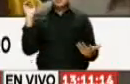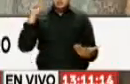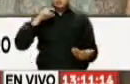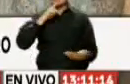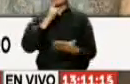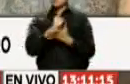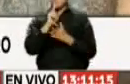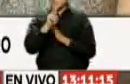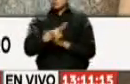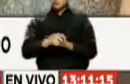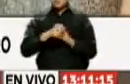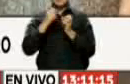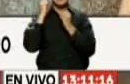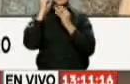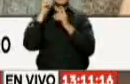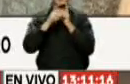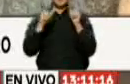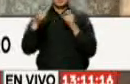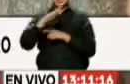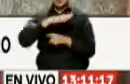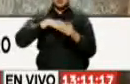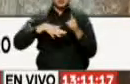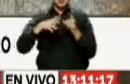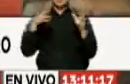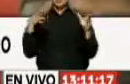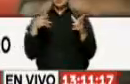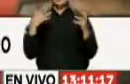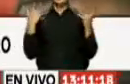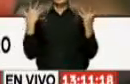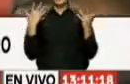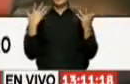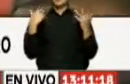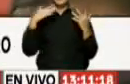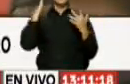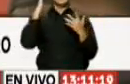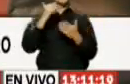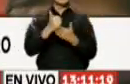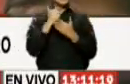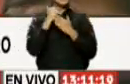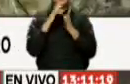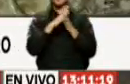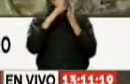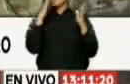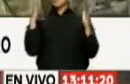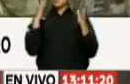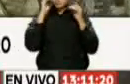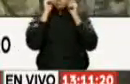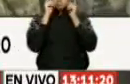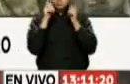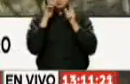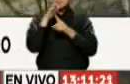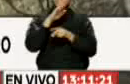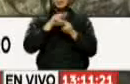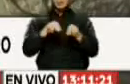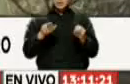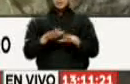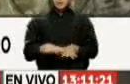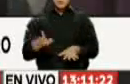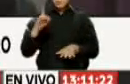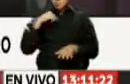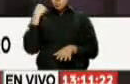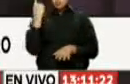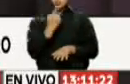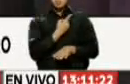minería. Aquí se expuso que los habitantes de las zonas de influencia minera son los principales beneficiarios y custodios del medio ambiente. Y que nosotros